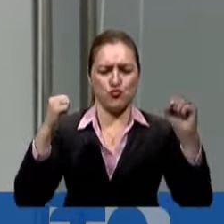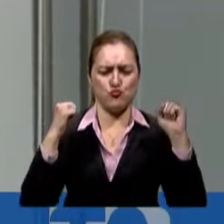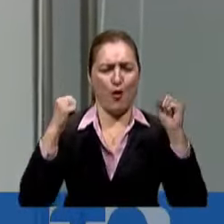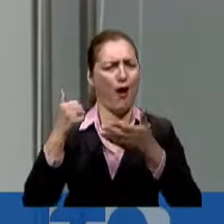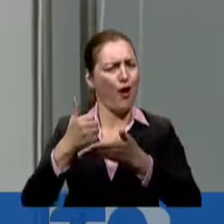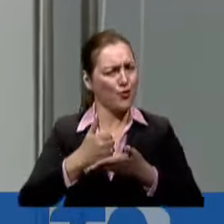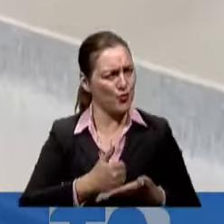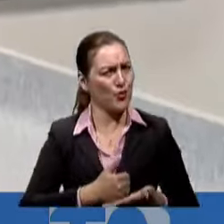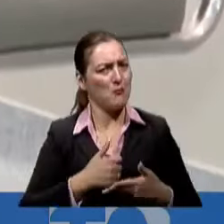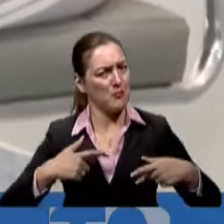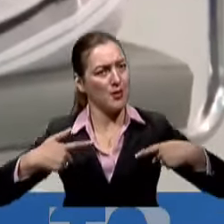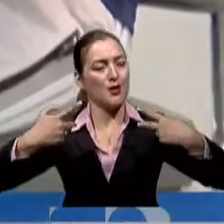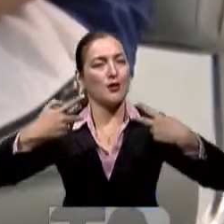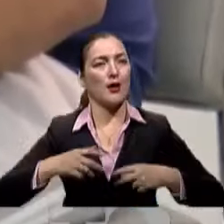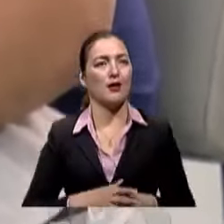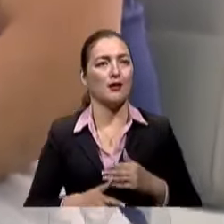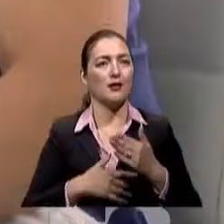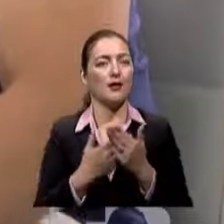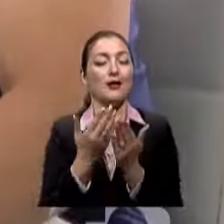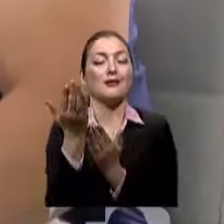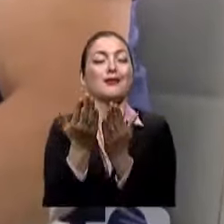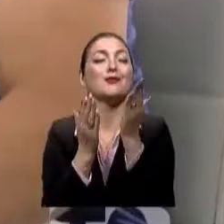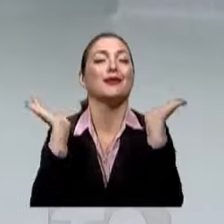para nuestra vida. Todos los servicios de esta